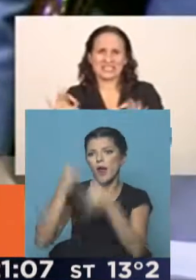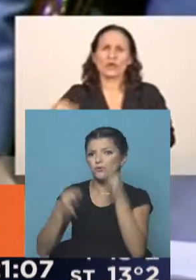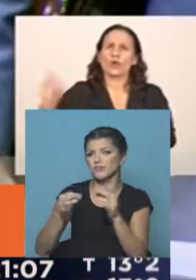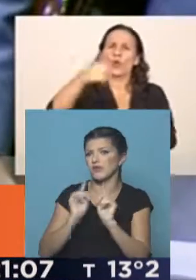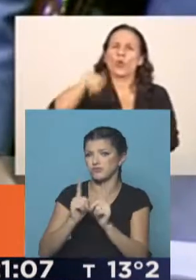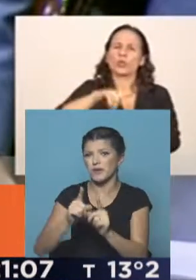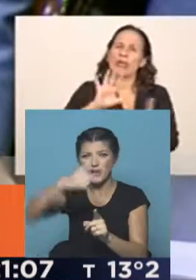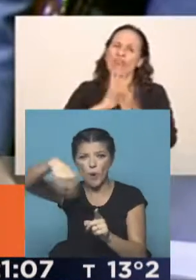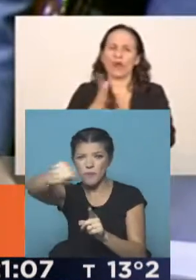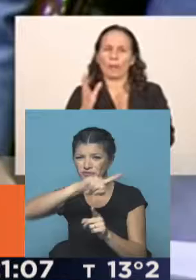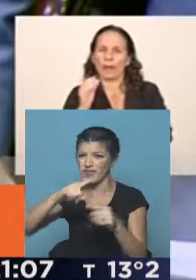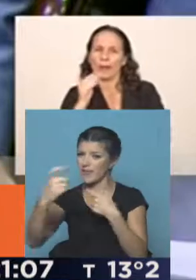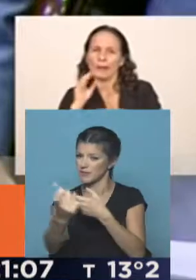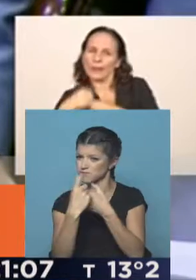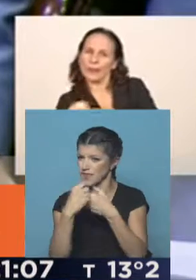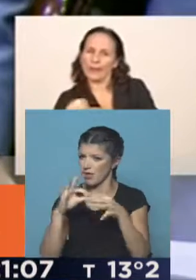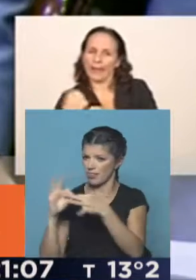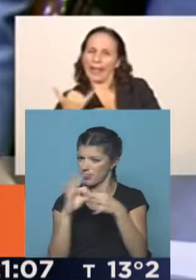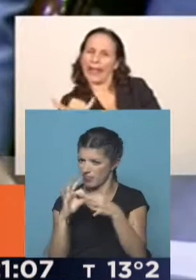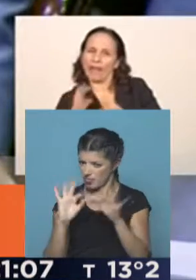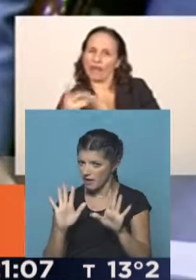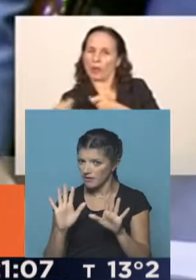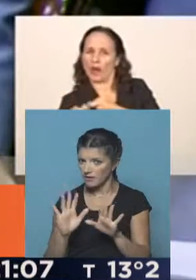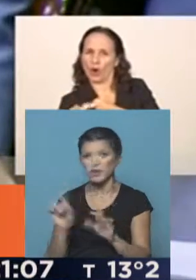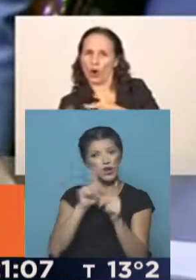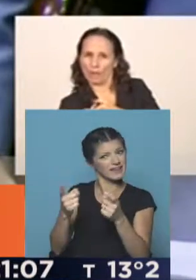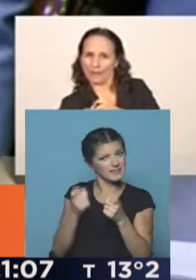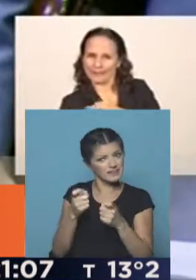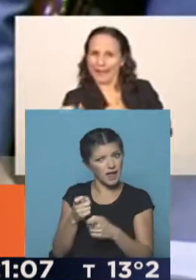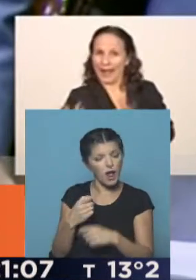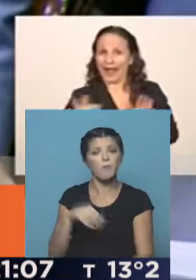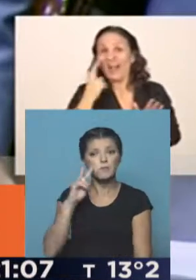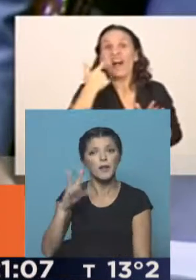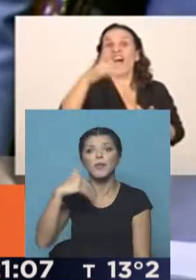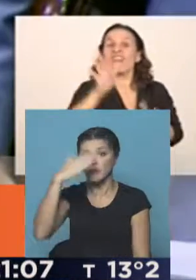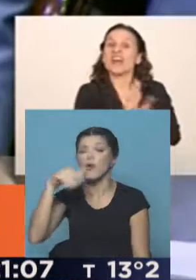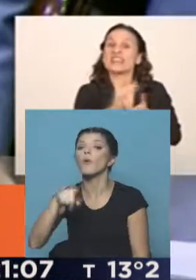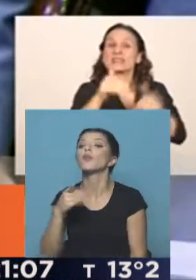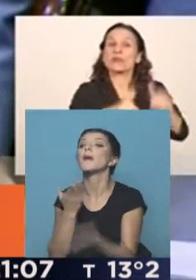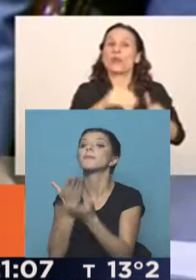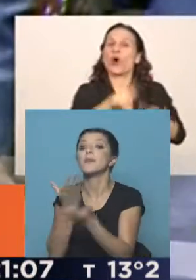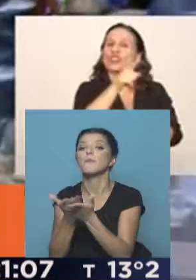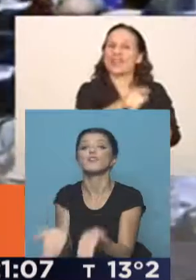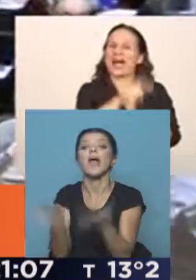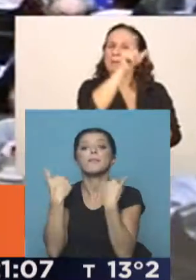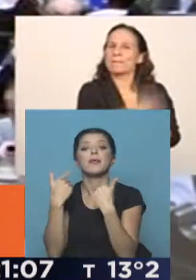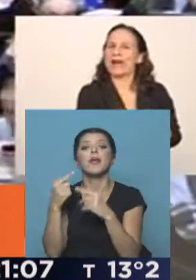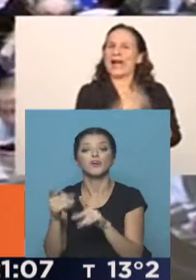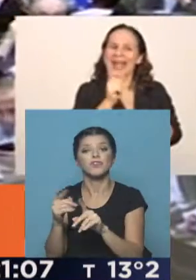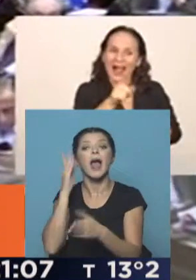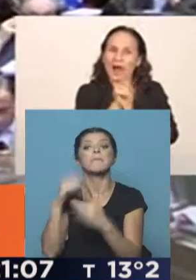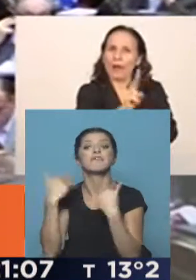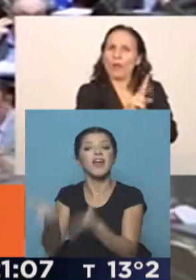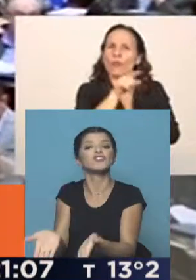son cómplices, sin necesidad de serlo, porque hay que ver cuando se vote el desafuero, presidente, sin necesidad de